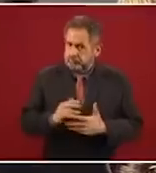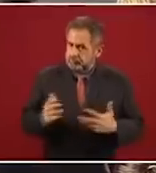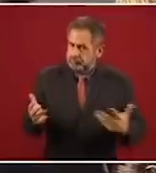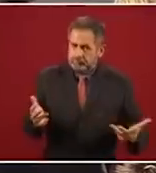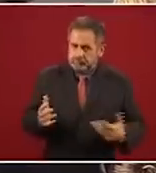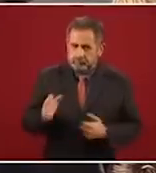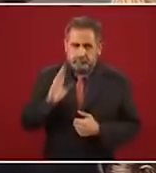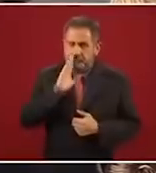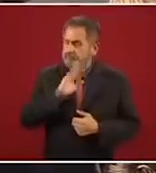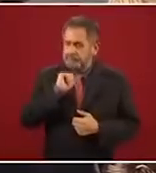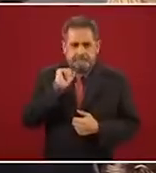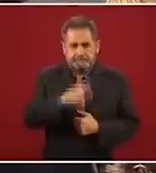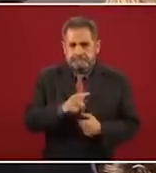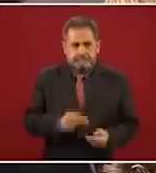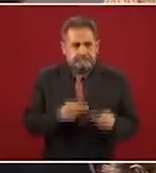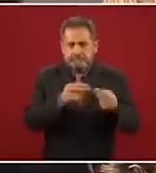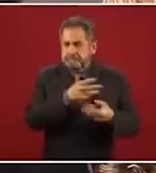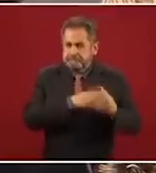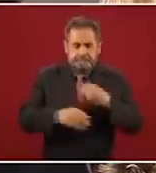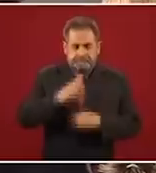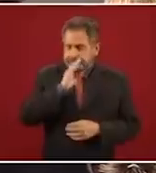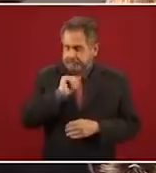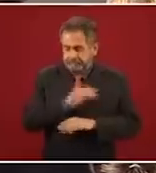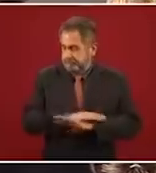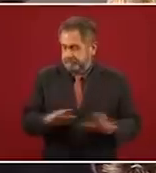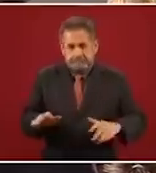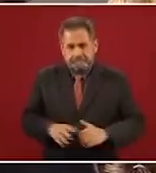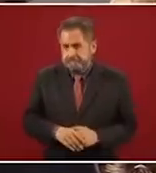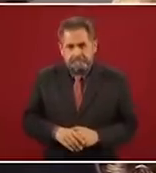Muy malos negocios para